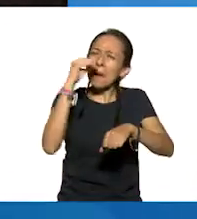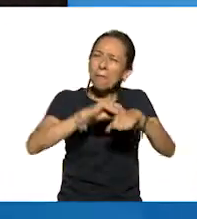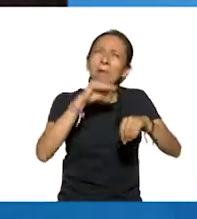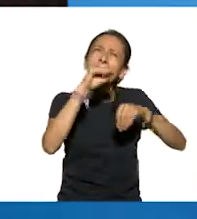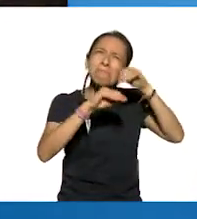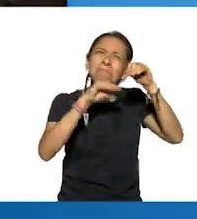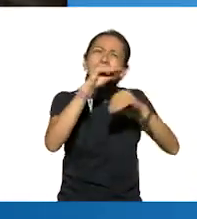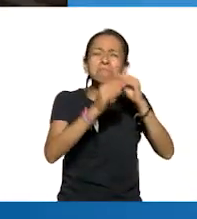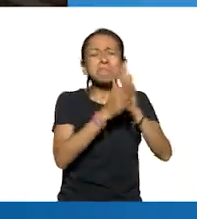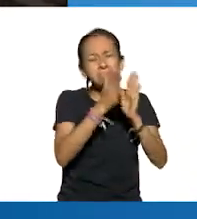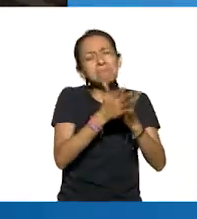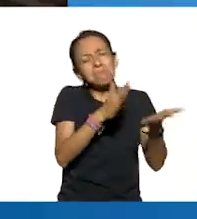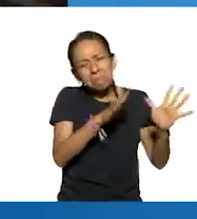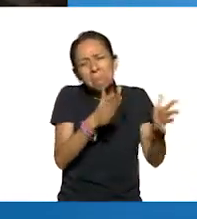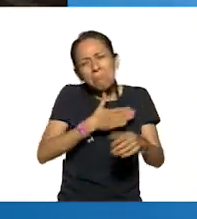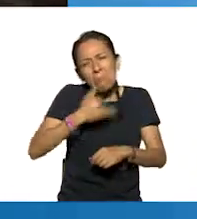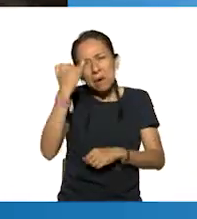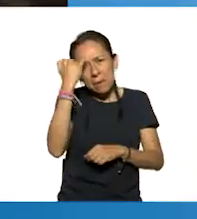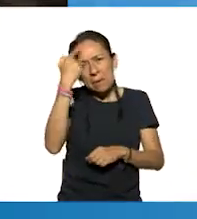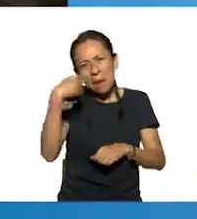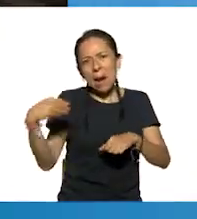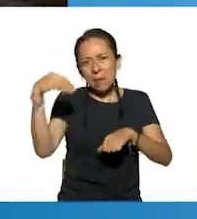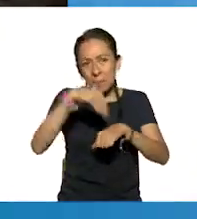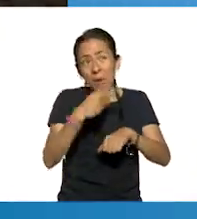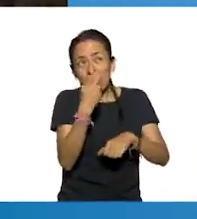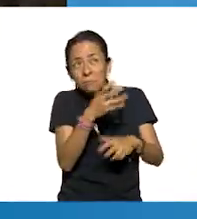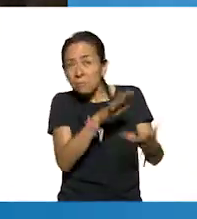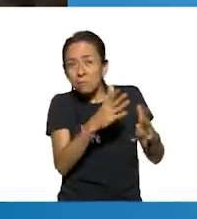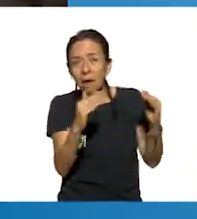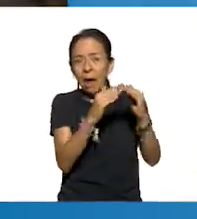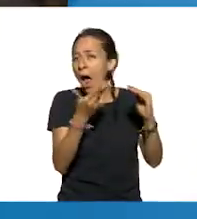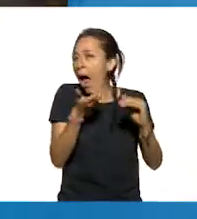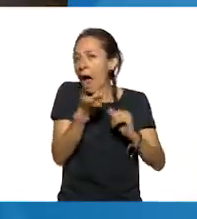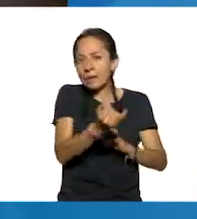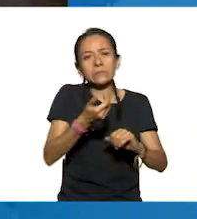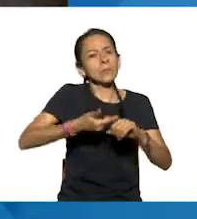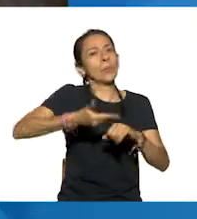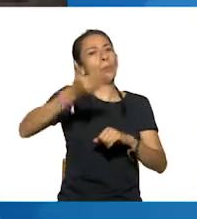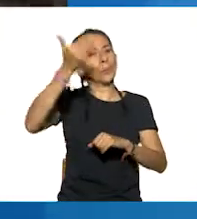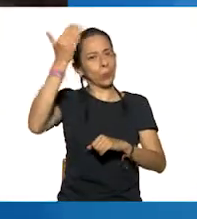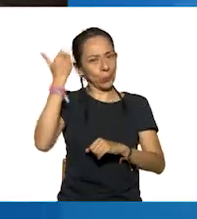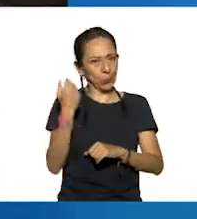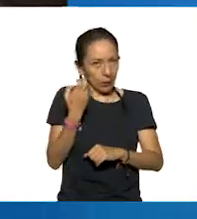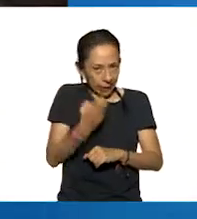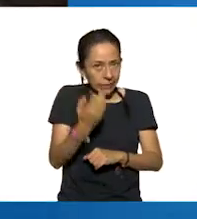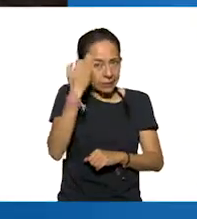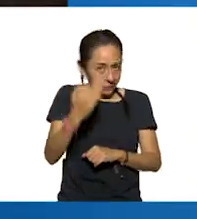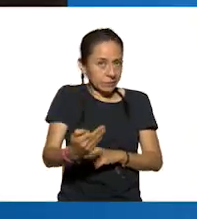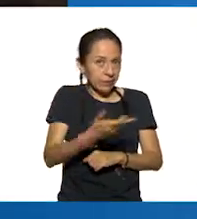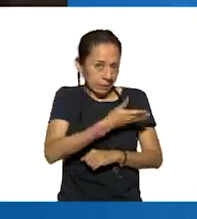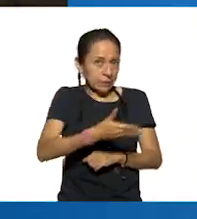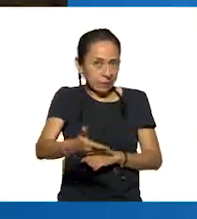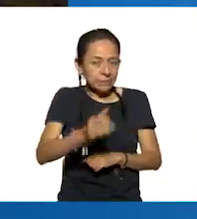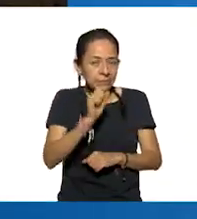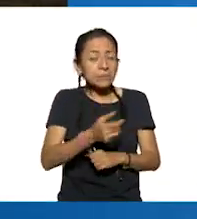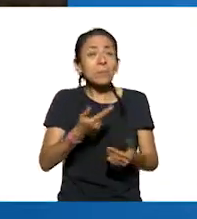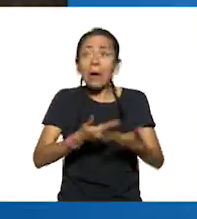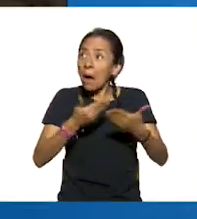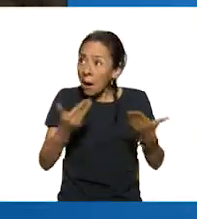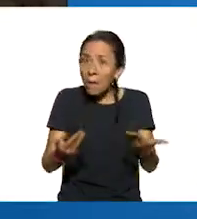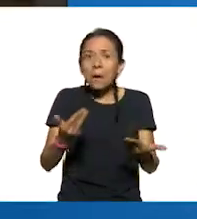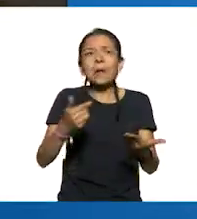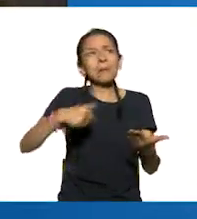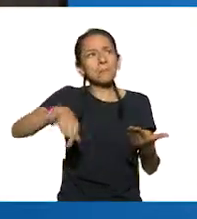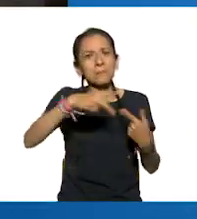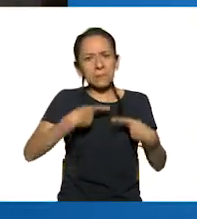de las casas que entonces había en ese tiempo y de las que siguen habitando los pobladores de